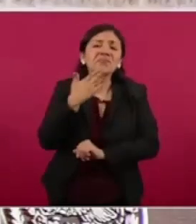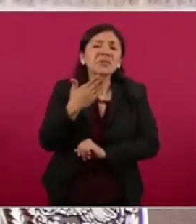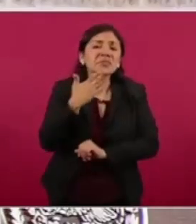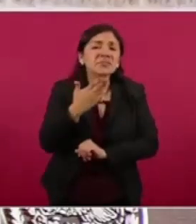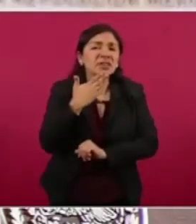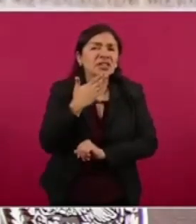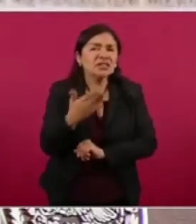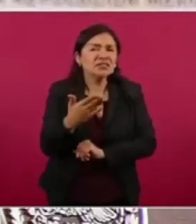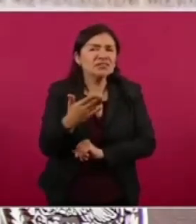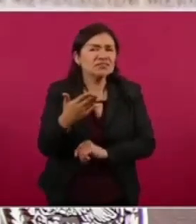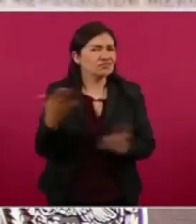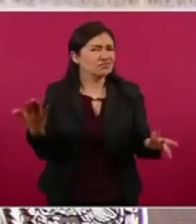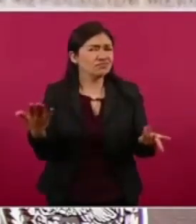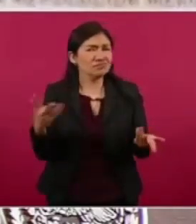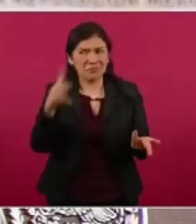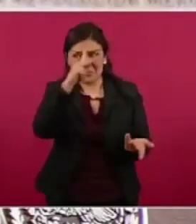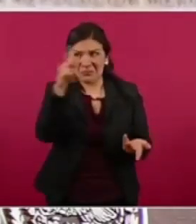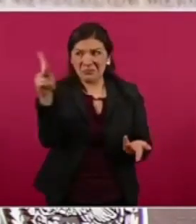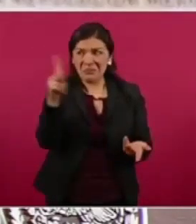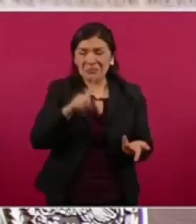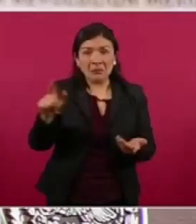a lo peor.